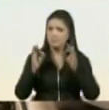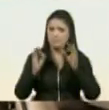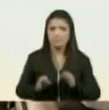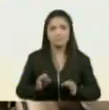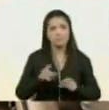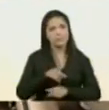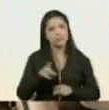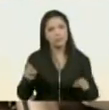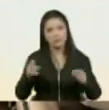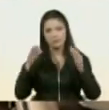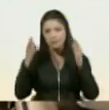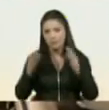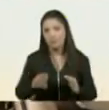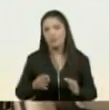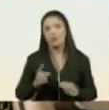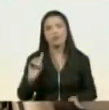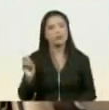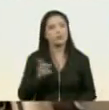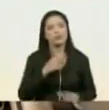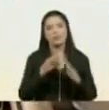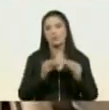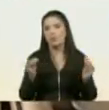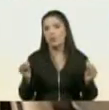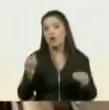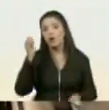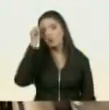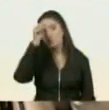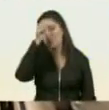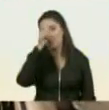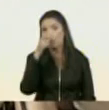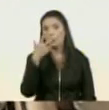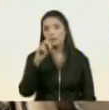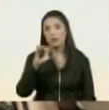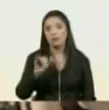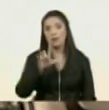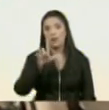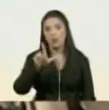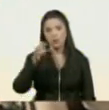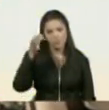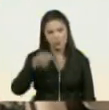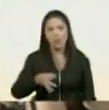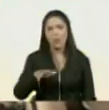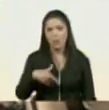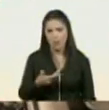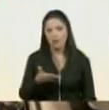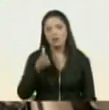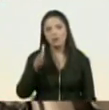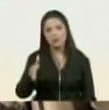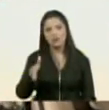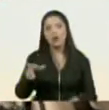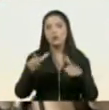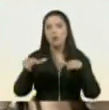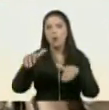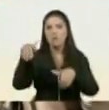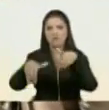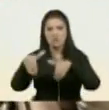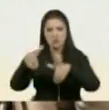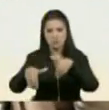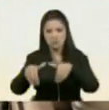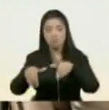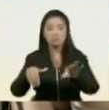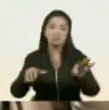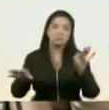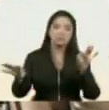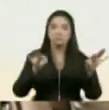duda, todas y todos, el domingo 30 de julio podrán ir a sus centros de votación para escoger